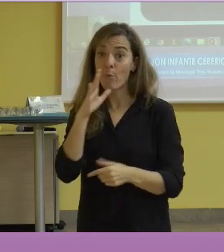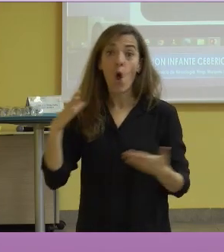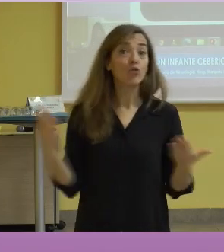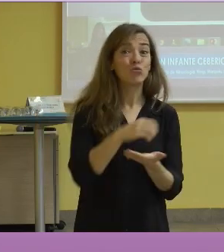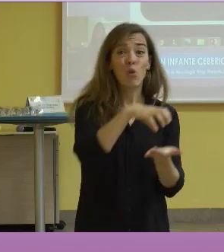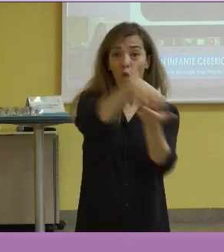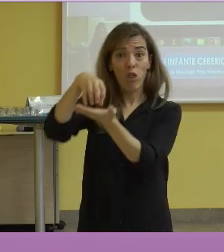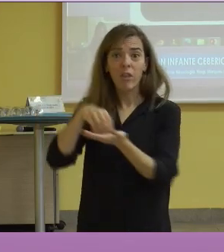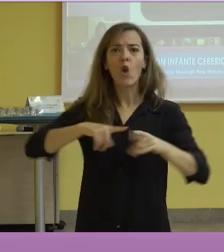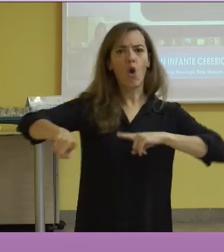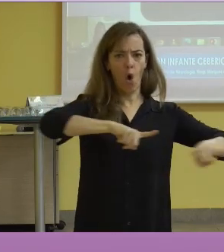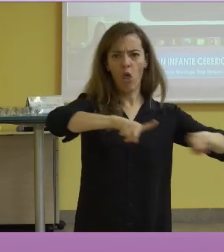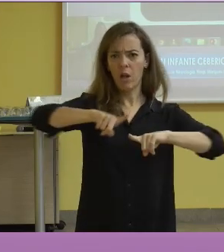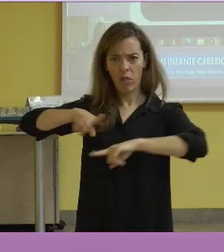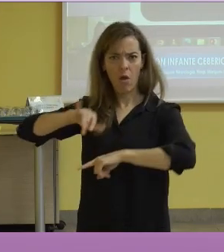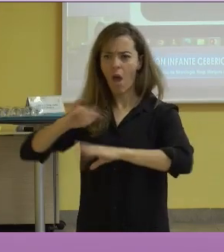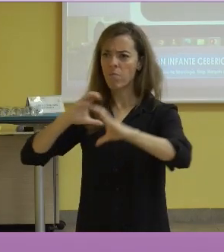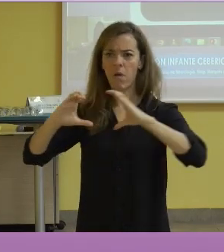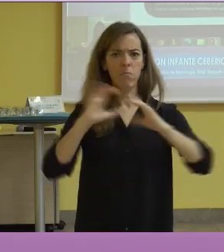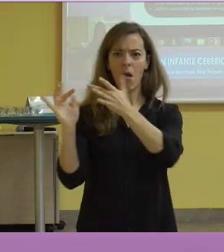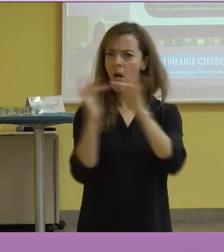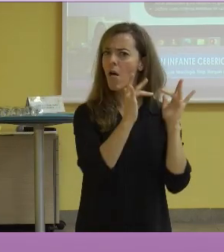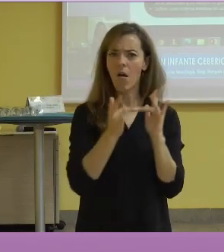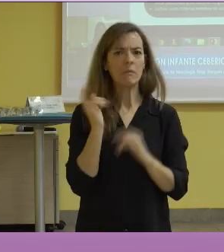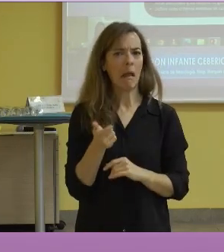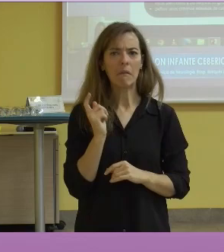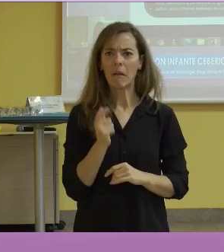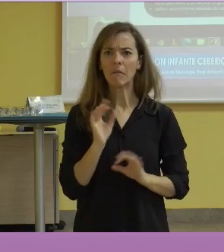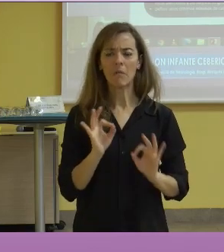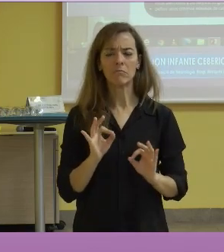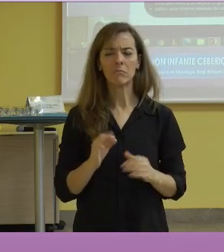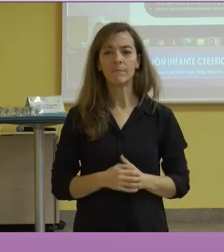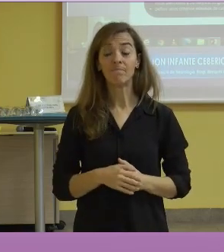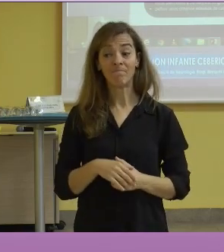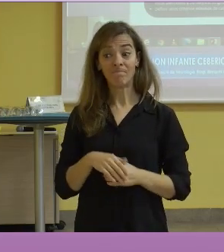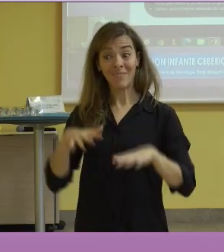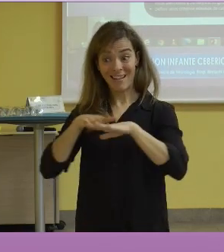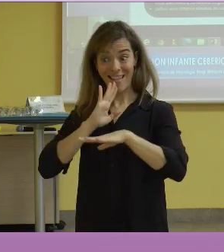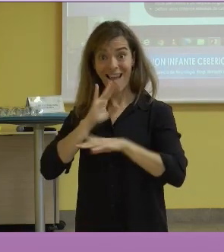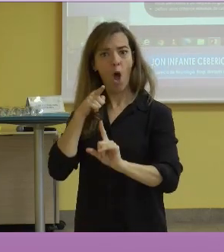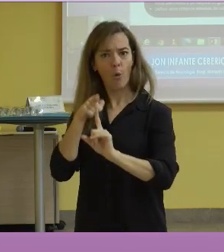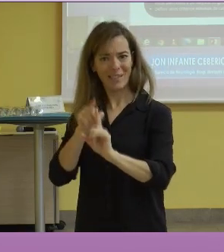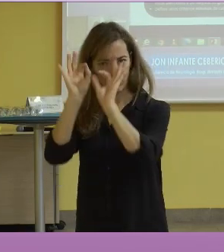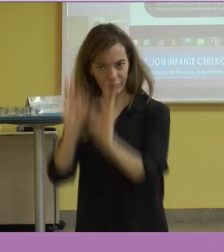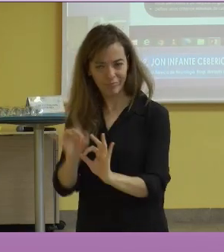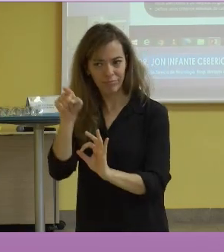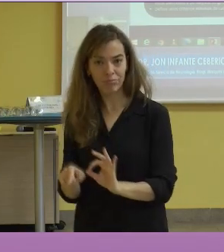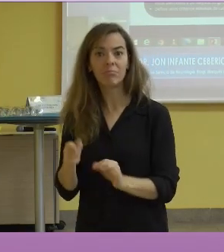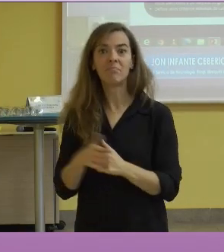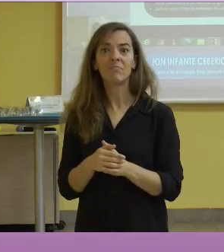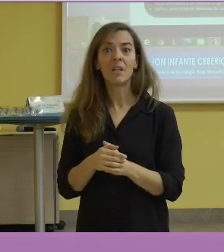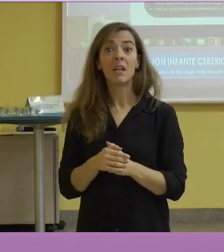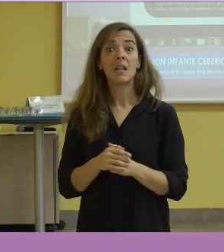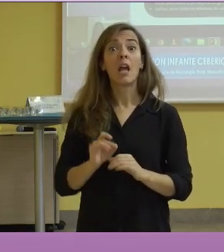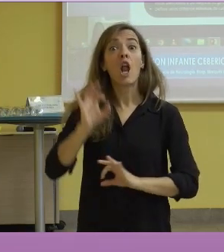coordinados y mantenemos comunicación bastante estrecha. Estos son los objetivos de la red: aumentar el porcentaje global